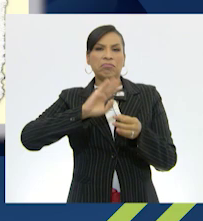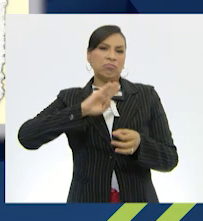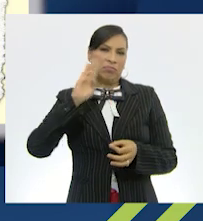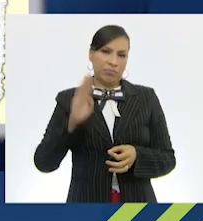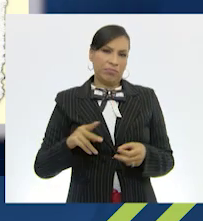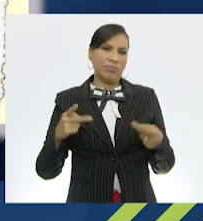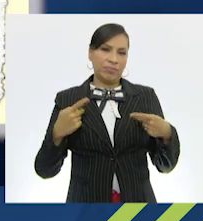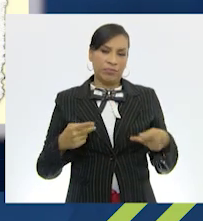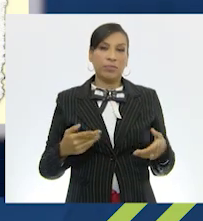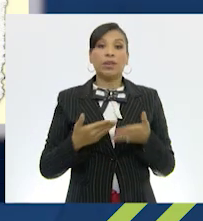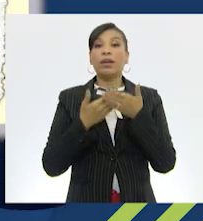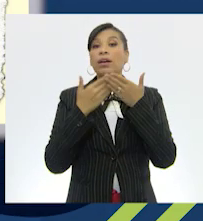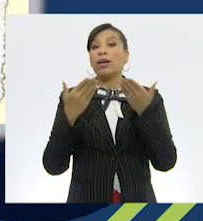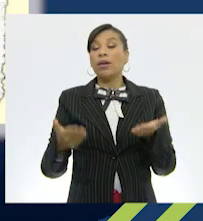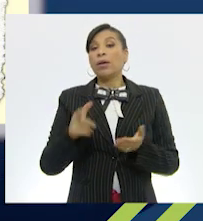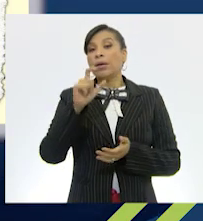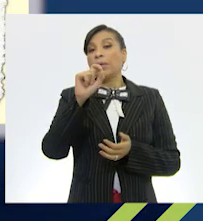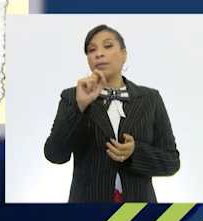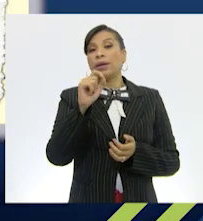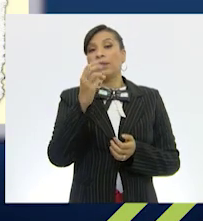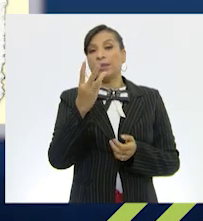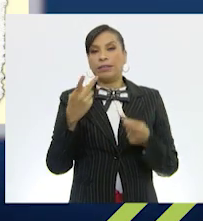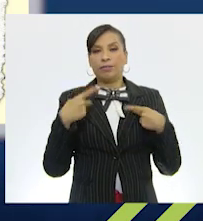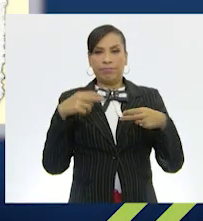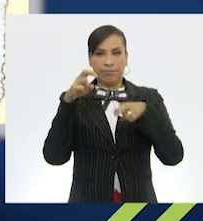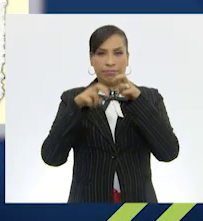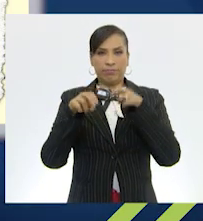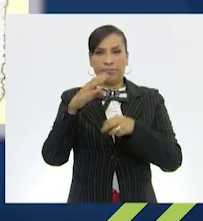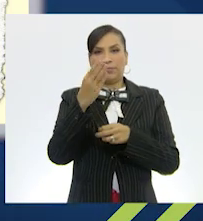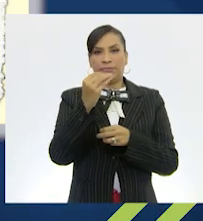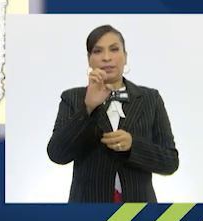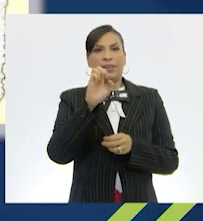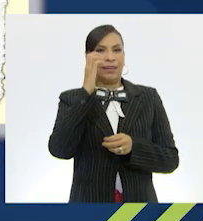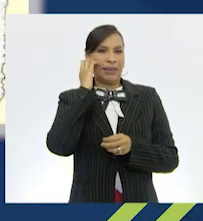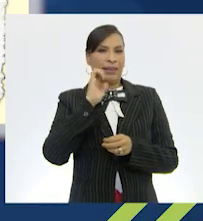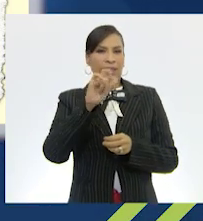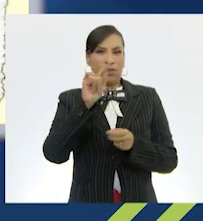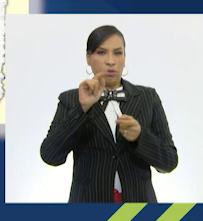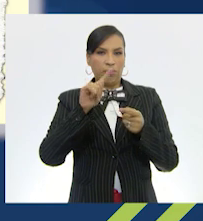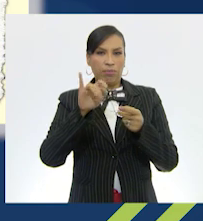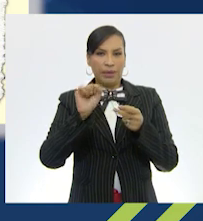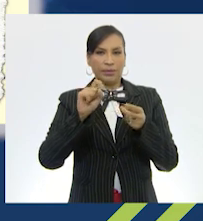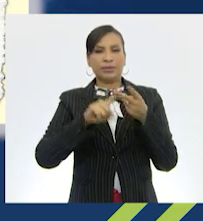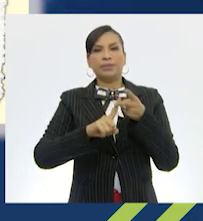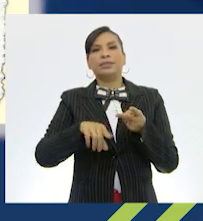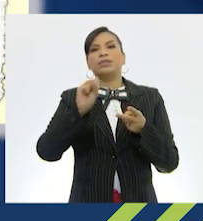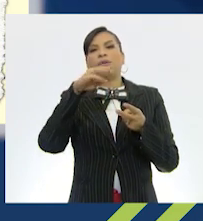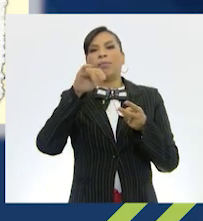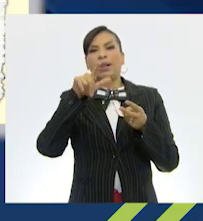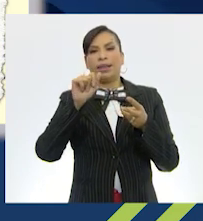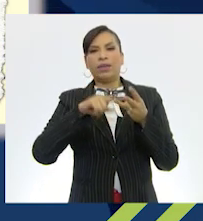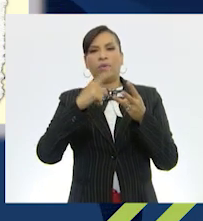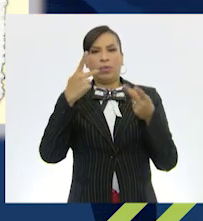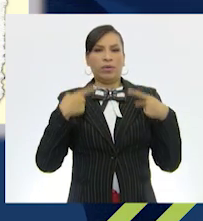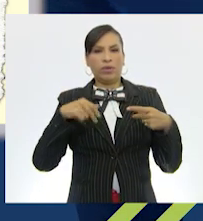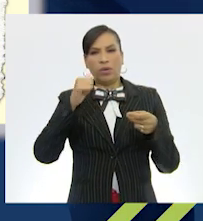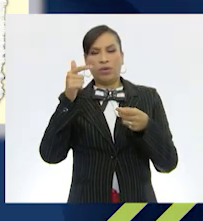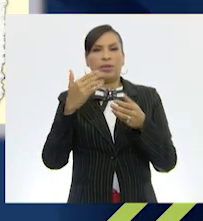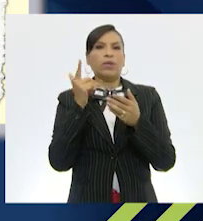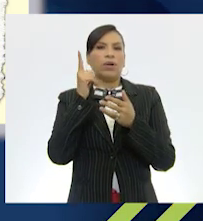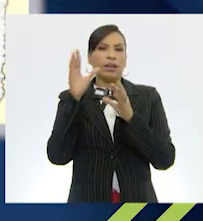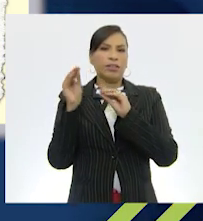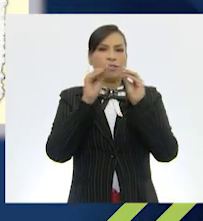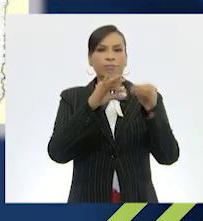vida. Ahora, los 23 eritreos, 9 etíopes, 8 somalíes y una guinea esperan conseguir un estatus